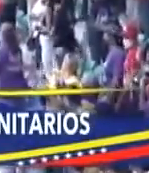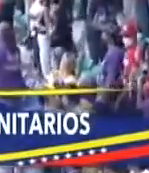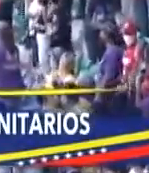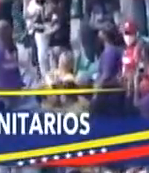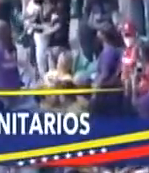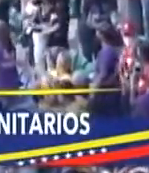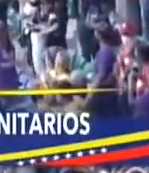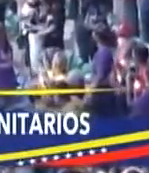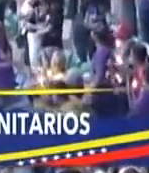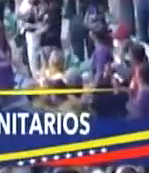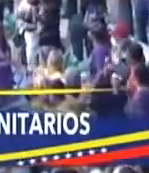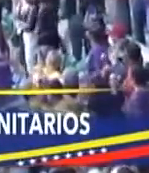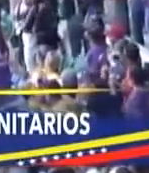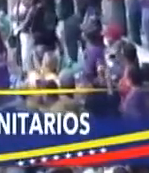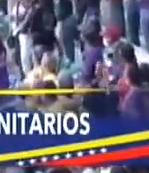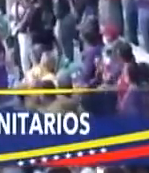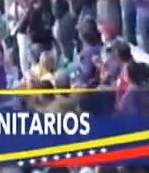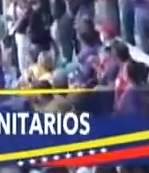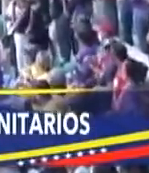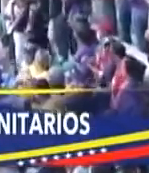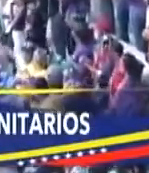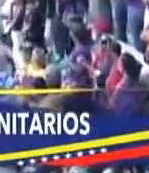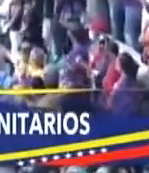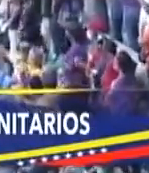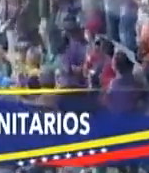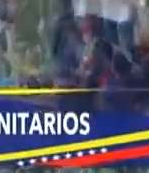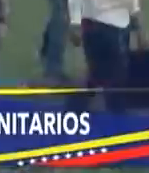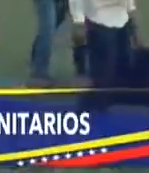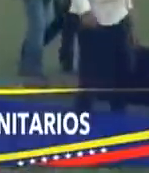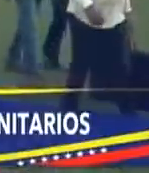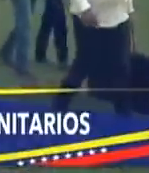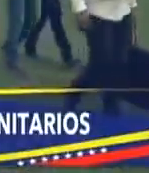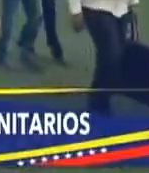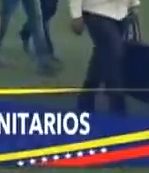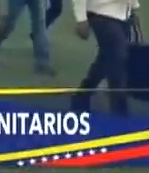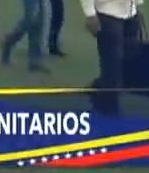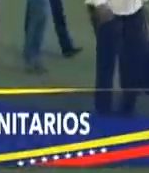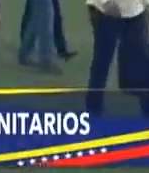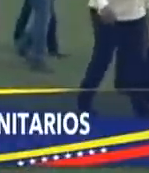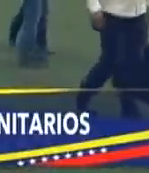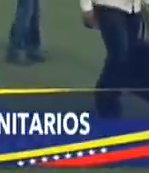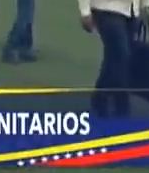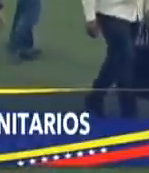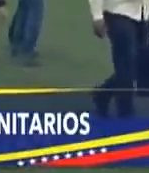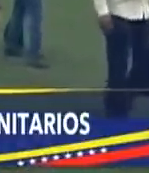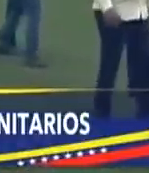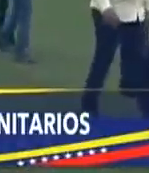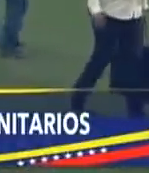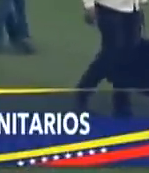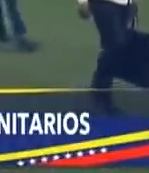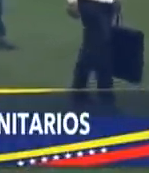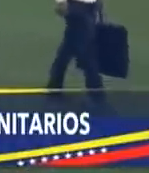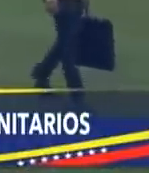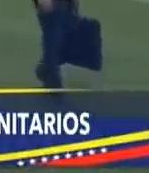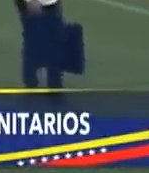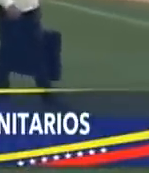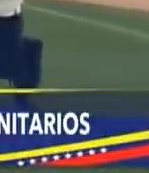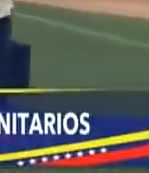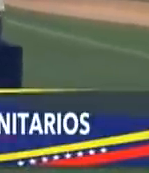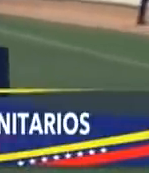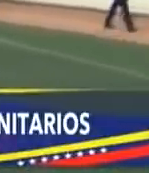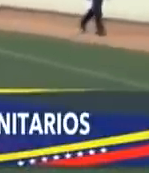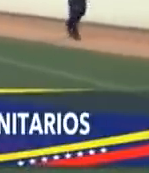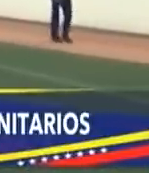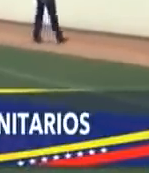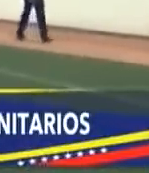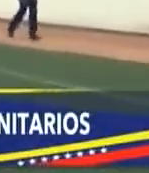Resistencia, renacimiento y revolucionarlo todo. Es así como los gobiernos comunitarios se ponen al